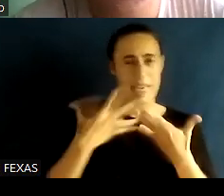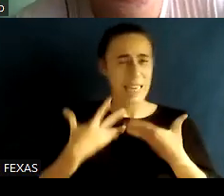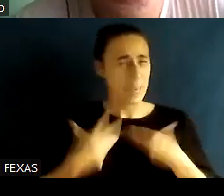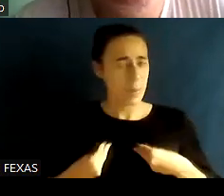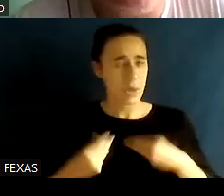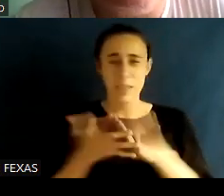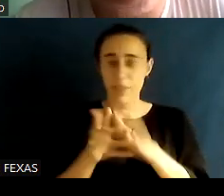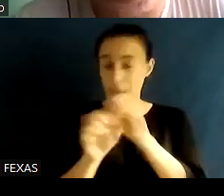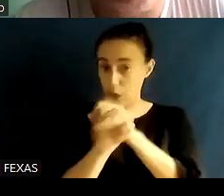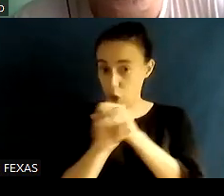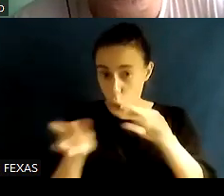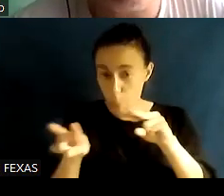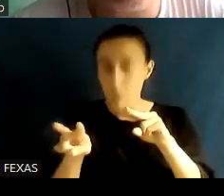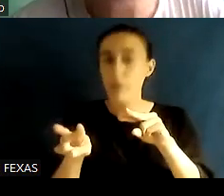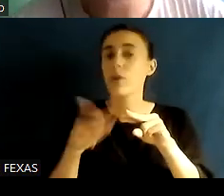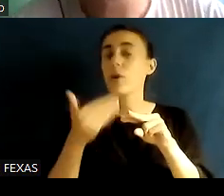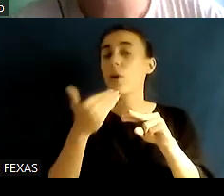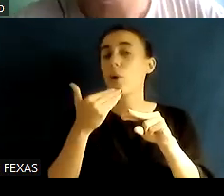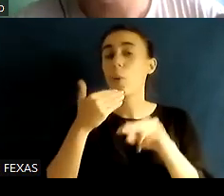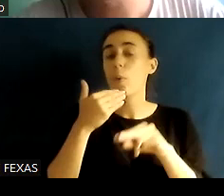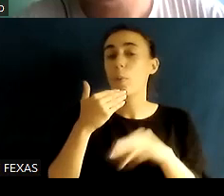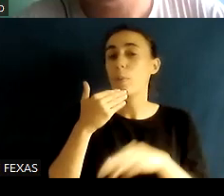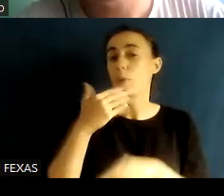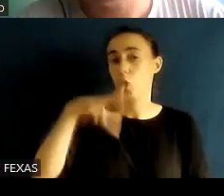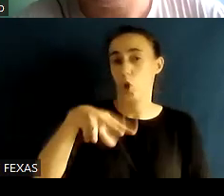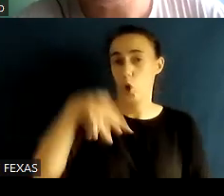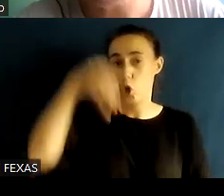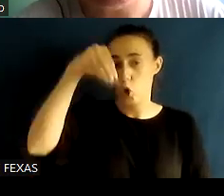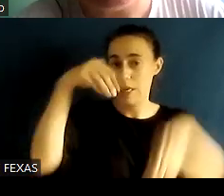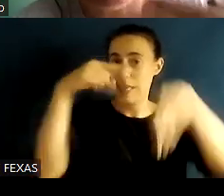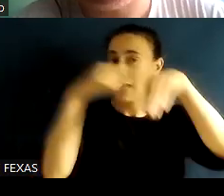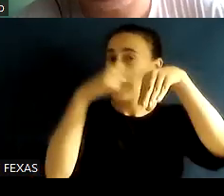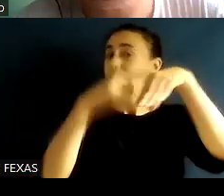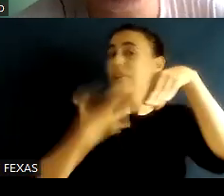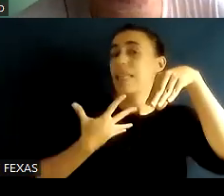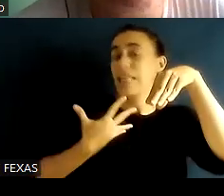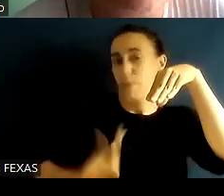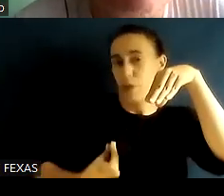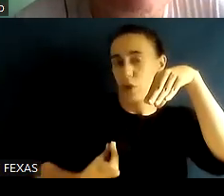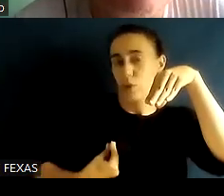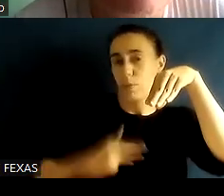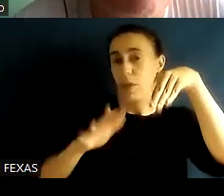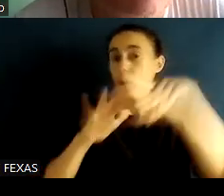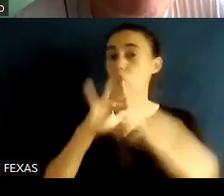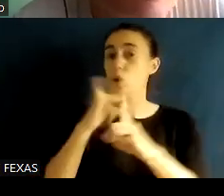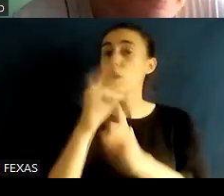colina. Pero hay diferentes estados de ánimo que sin llegar a la depresión